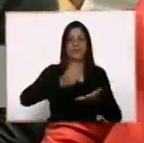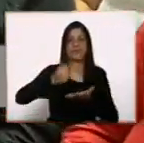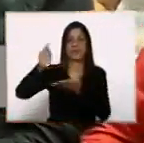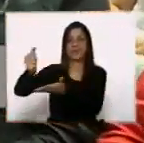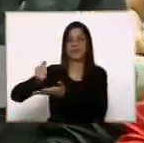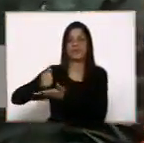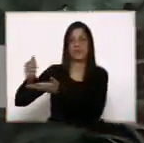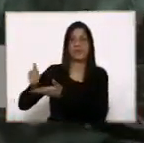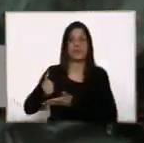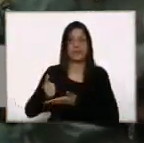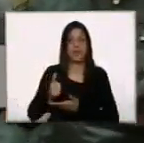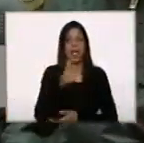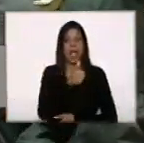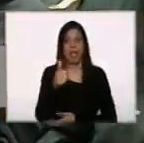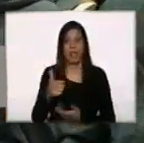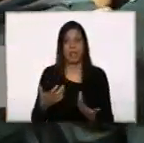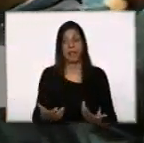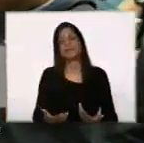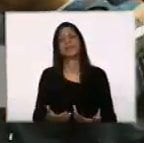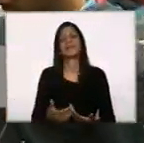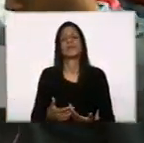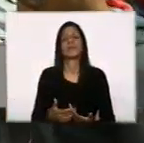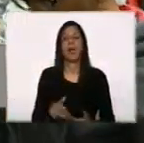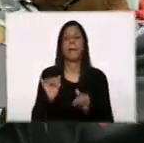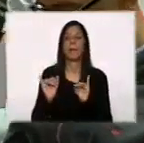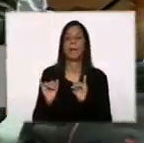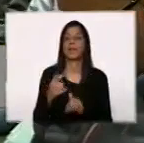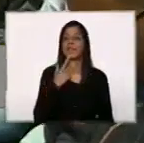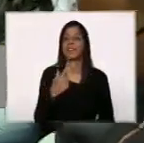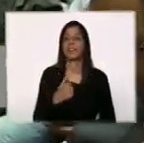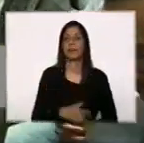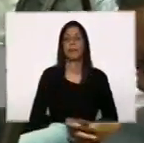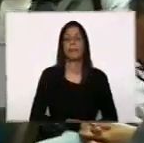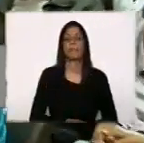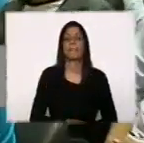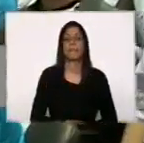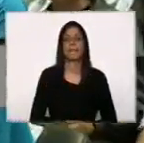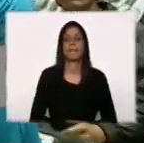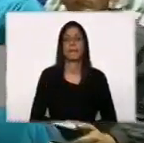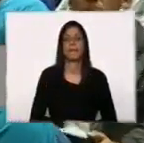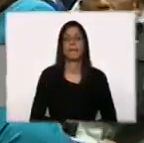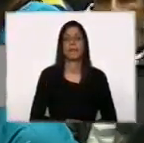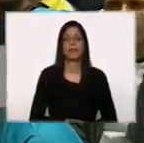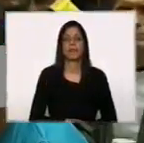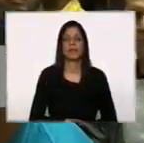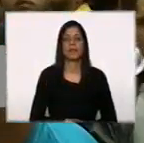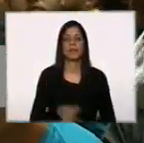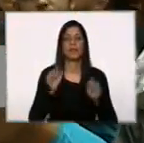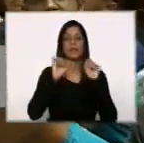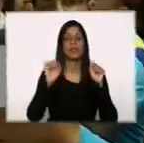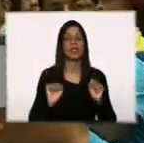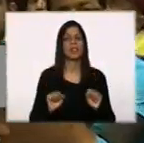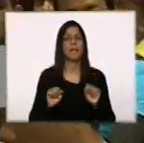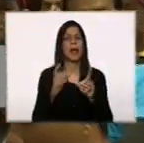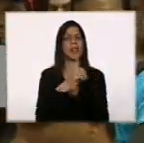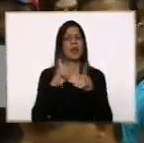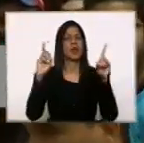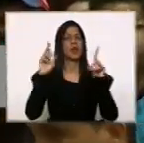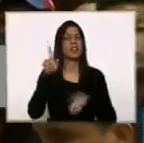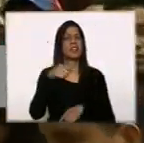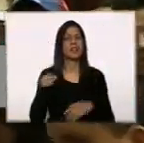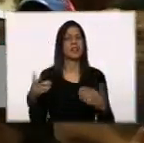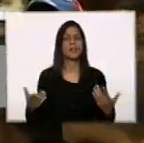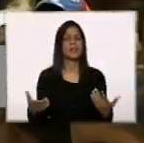sigue, vuelvo a citar a Juan Carlos Rey. Y dice, pues, ¿qué era el sistema? Si era democracia o no era democracia.